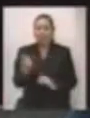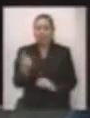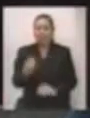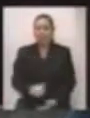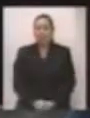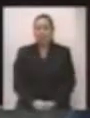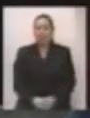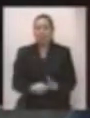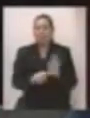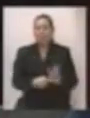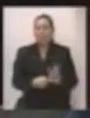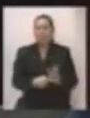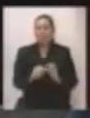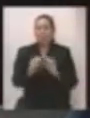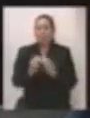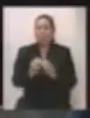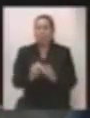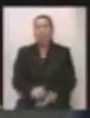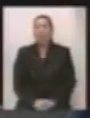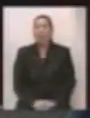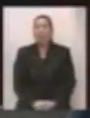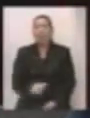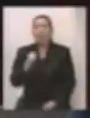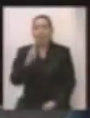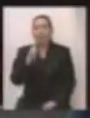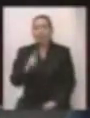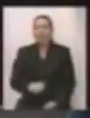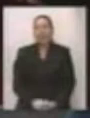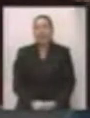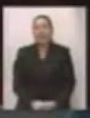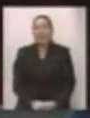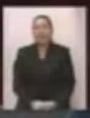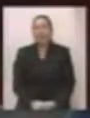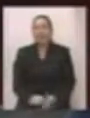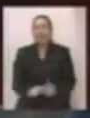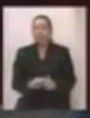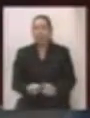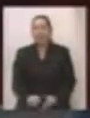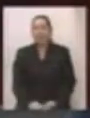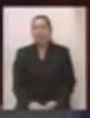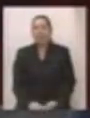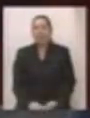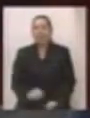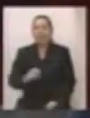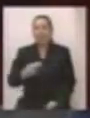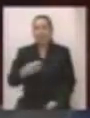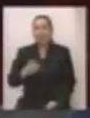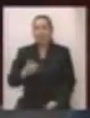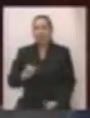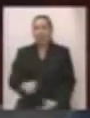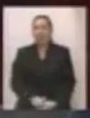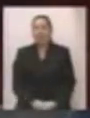2511, presentado por el grupo parlamentario Gana Perú a iniciativa del congresista Omar Chejade